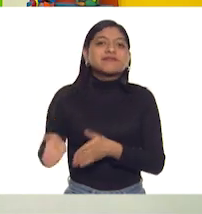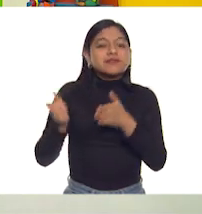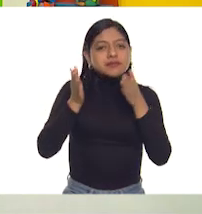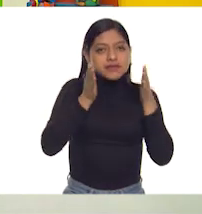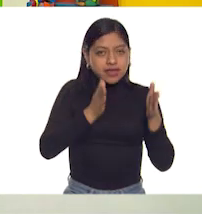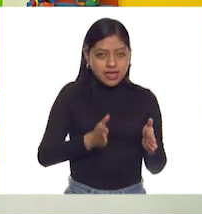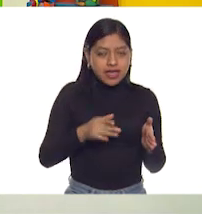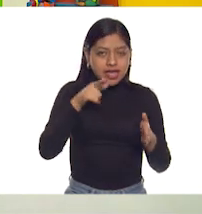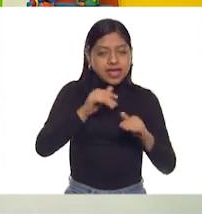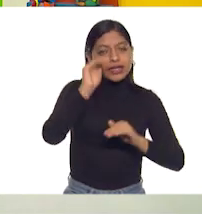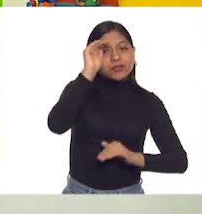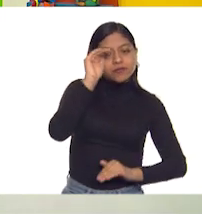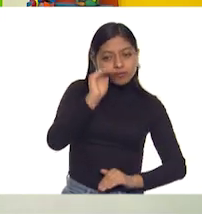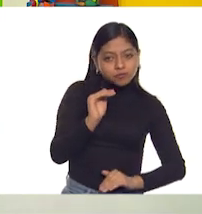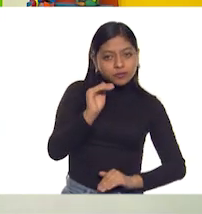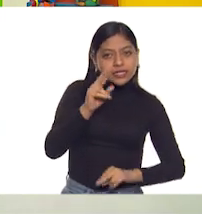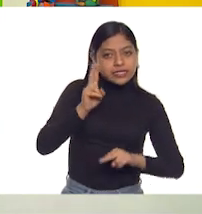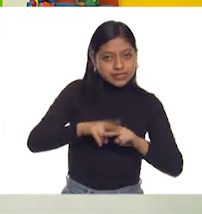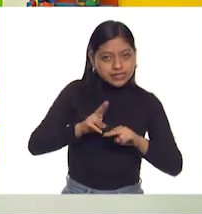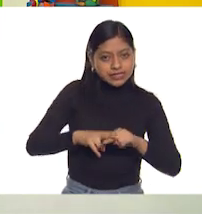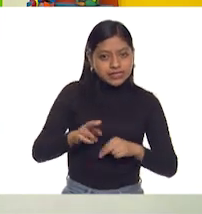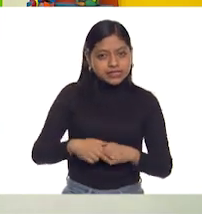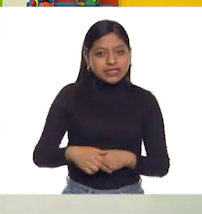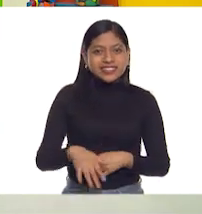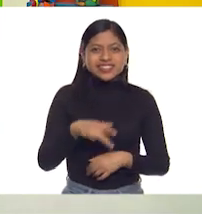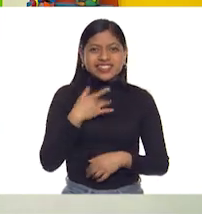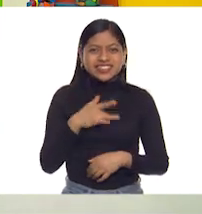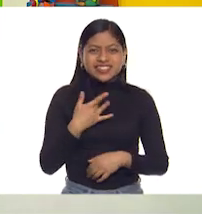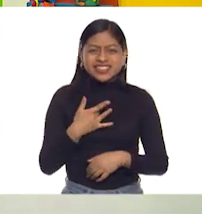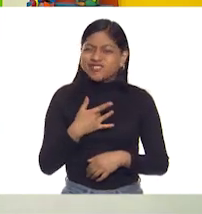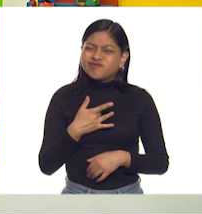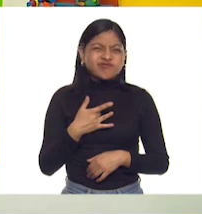silla mediana, comprobando que estaba